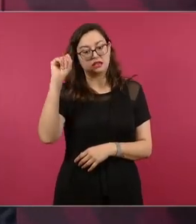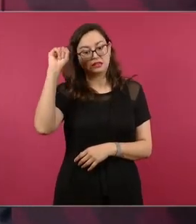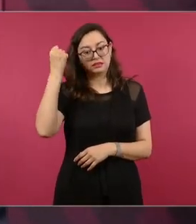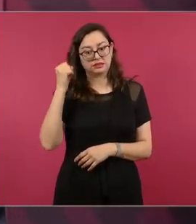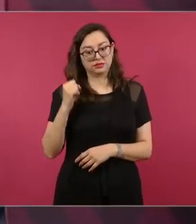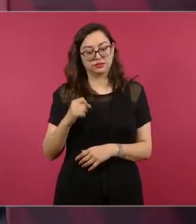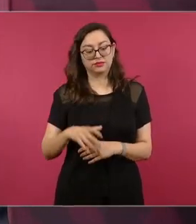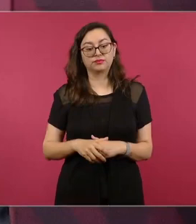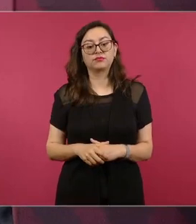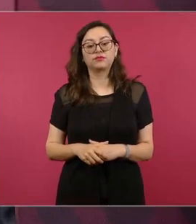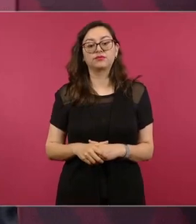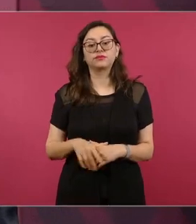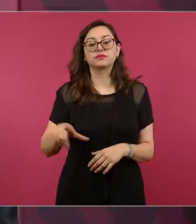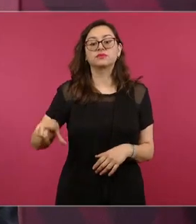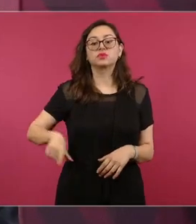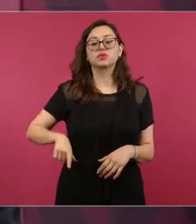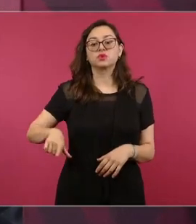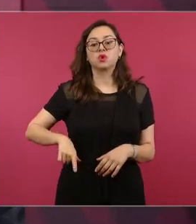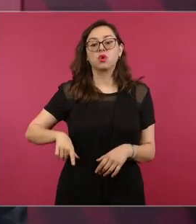Rocha nos invitó